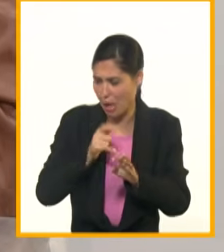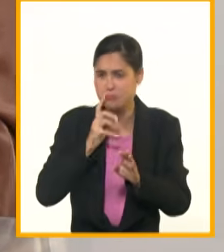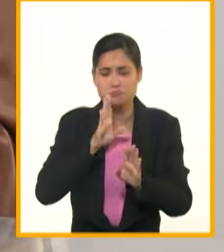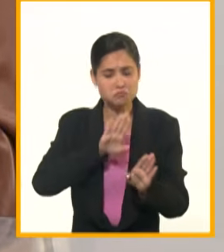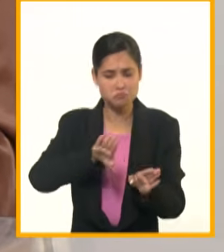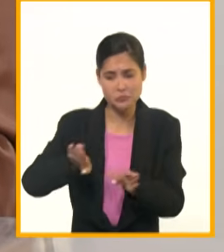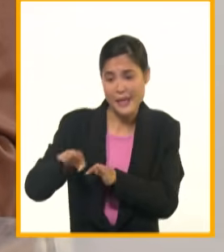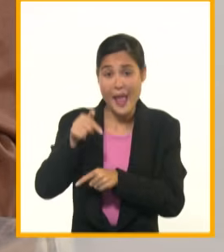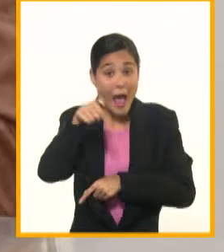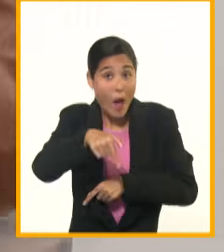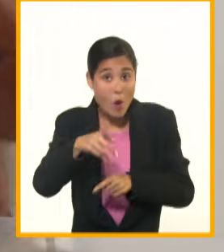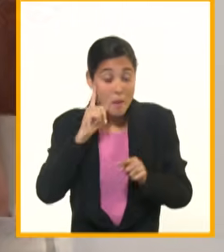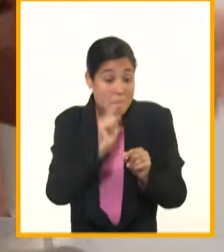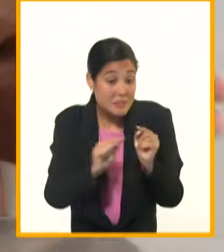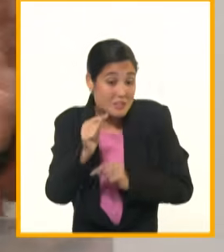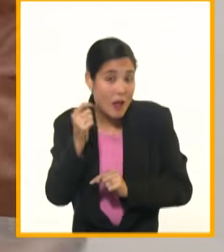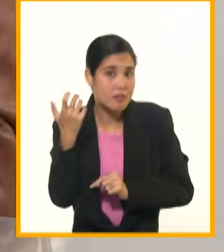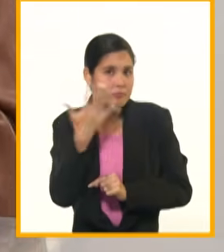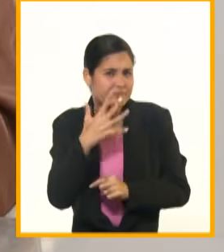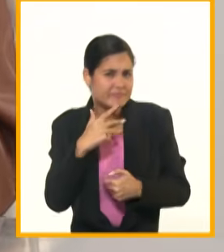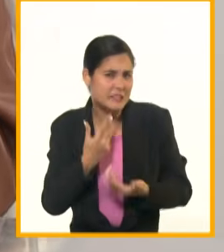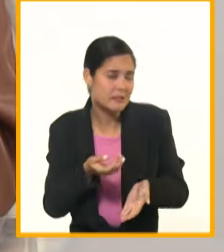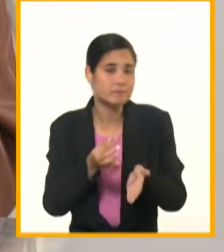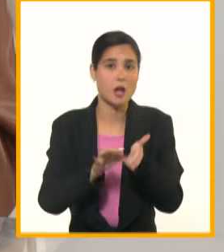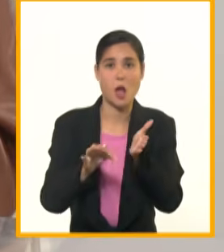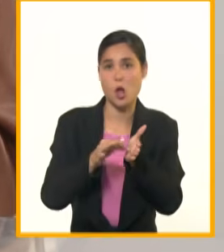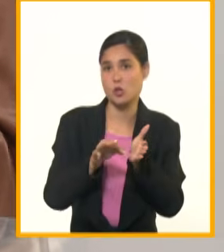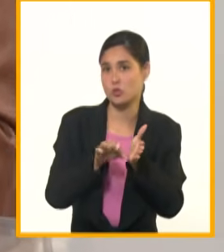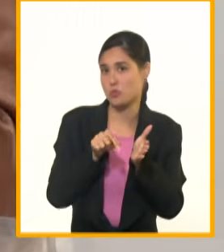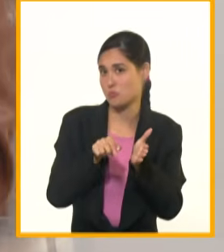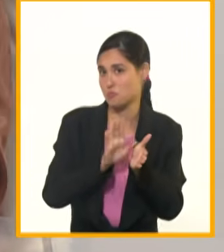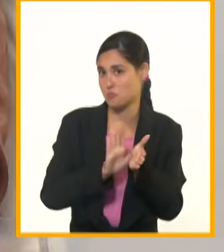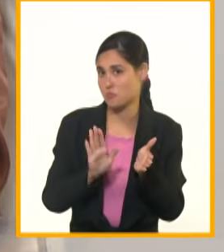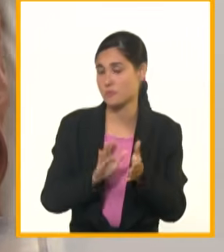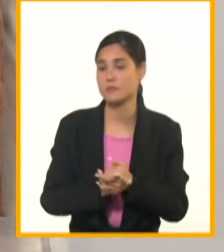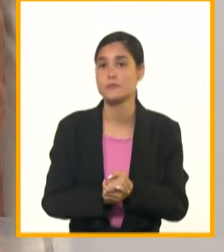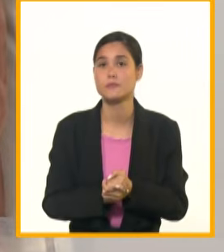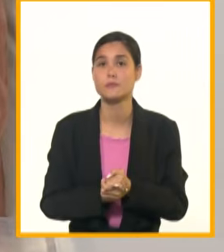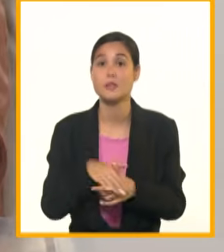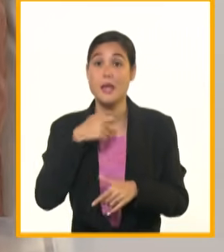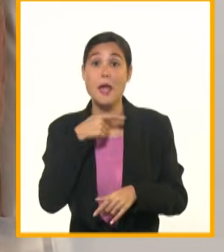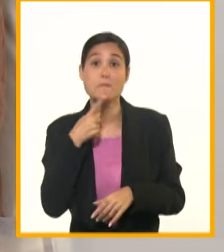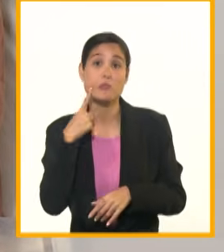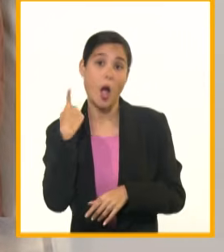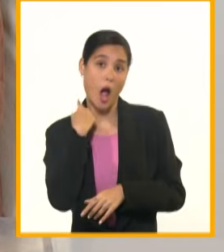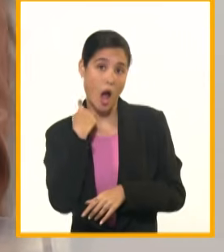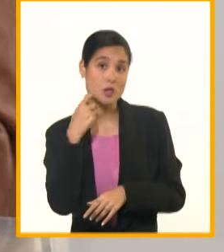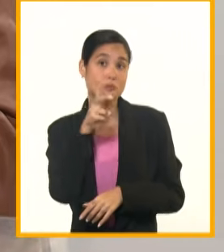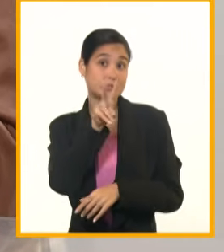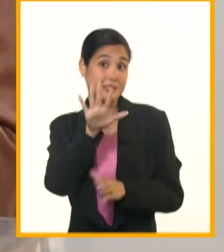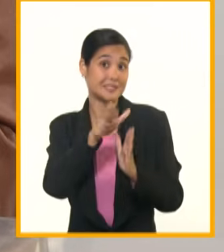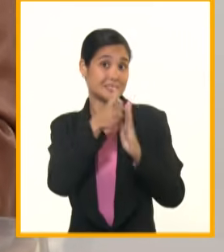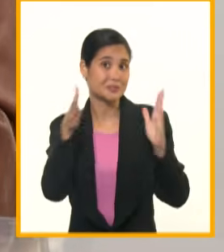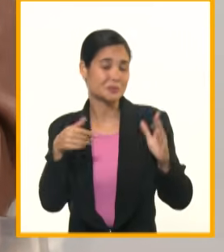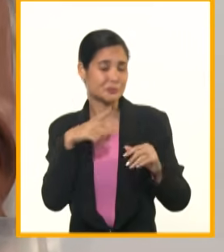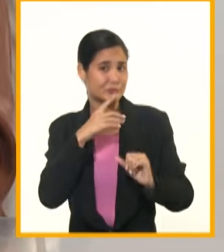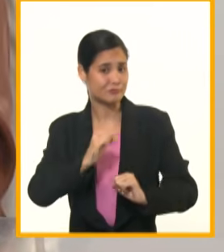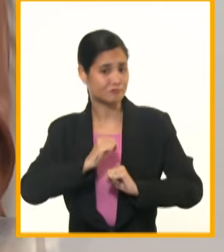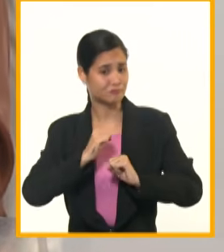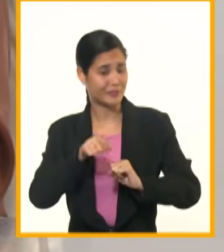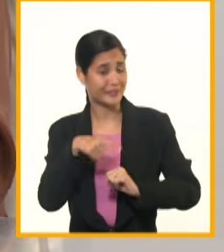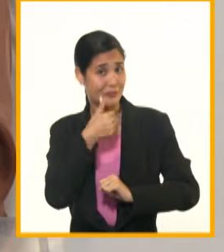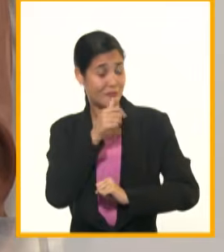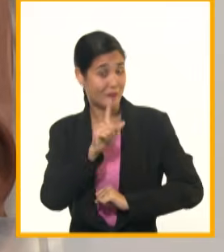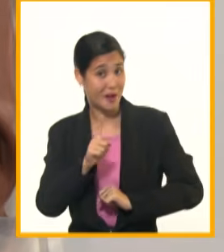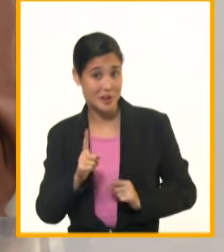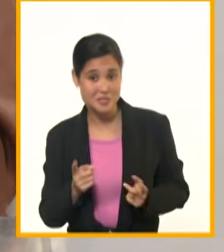de abastecimiento y de aporte a la capital. Es decir, que ha sido un año fuerte para la agricultura, un año complejo, pero un año